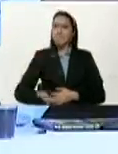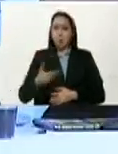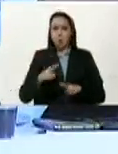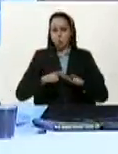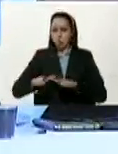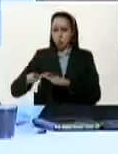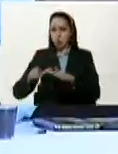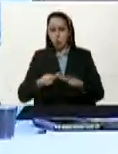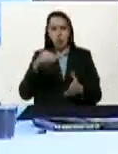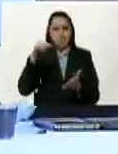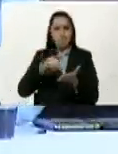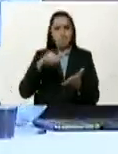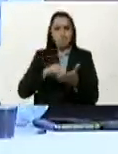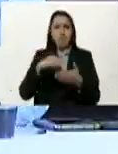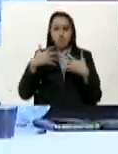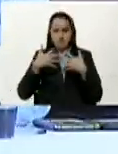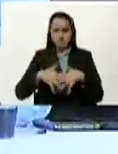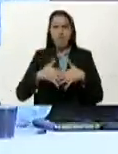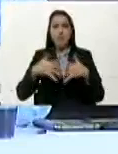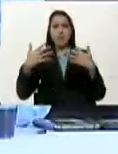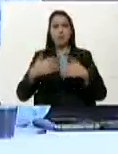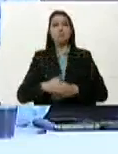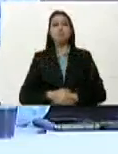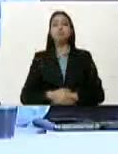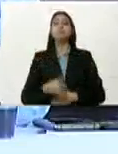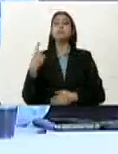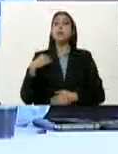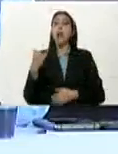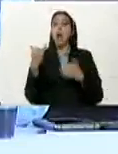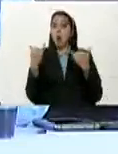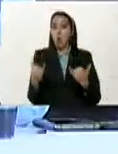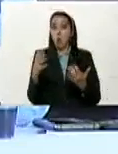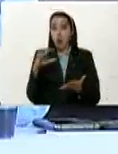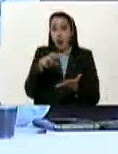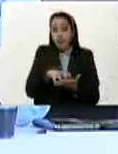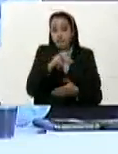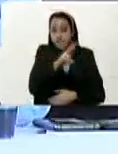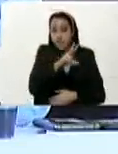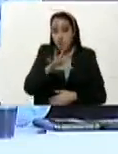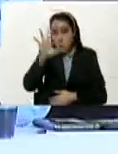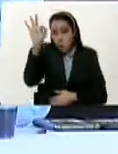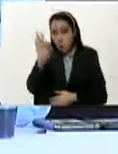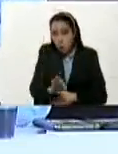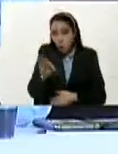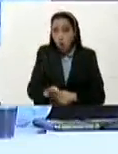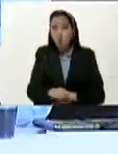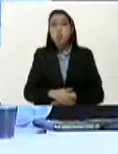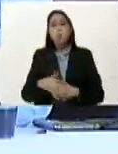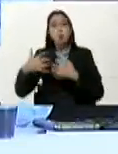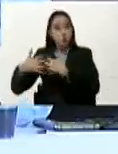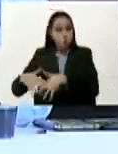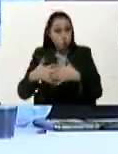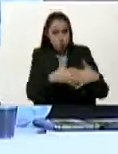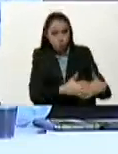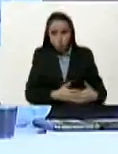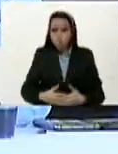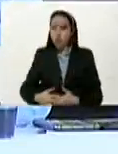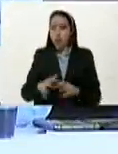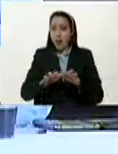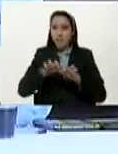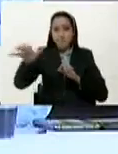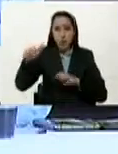industriales de miranda miranda tiene ahorita el 25 por ciento de las poligonales industriales de todo el país